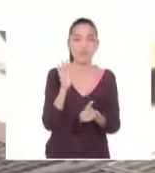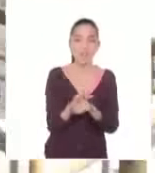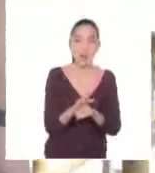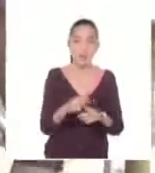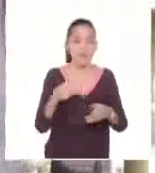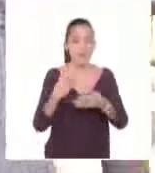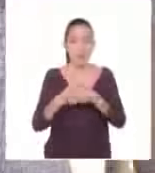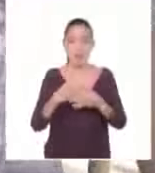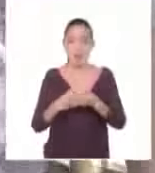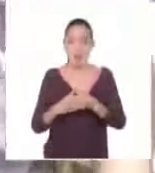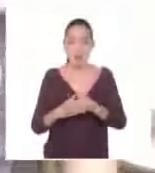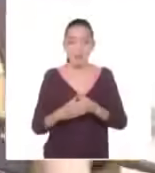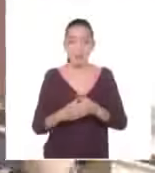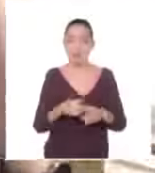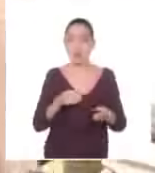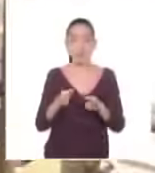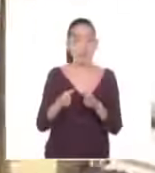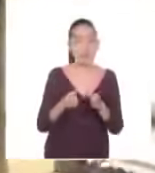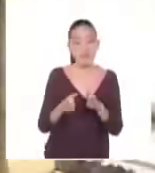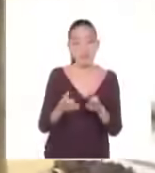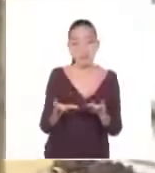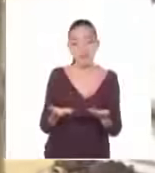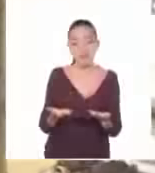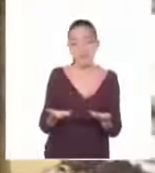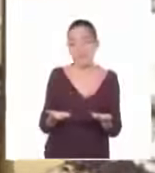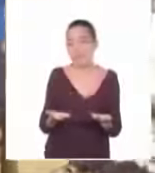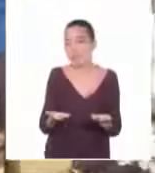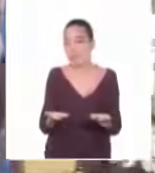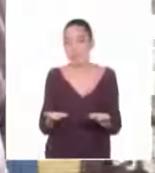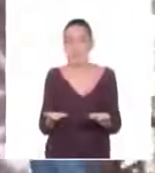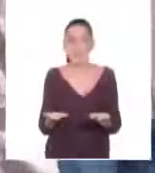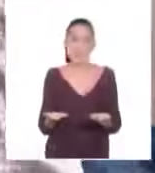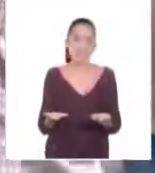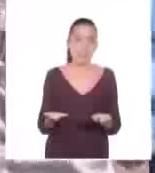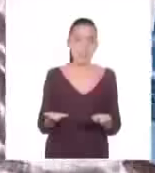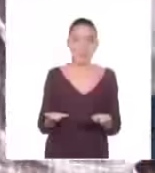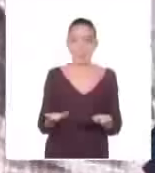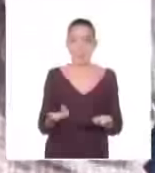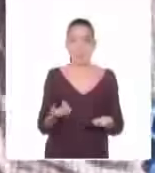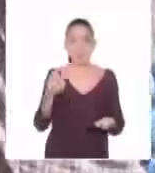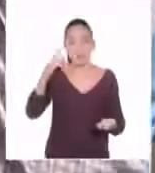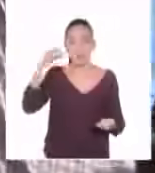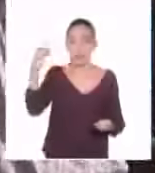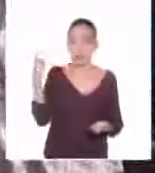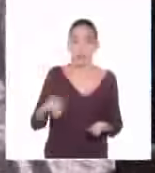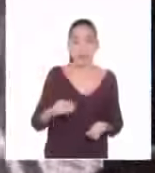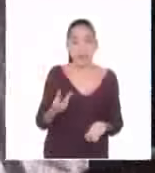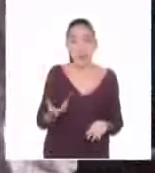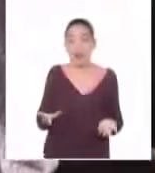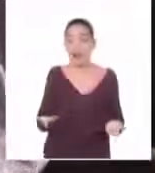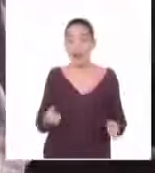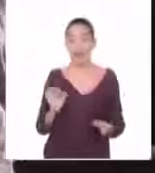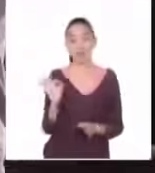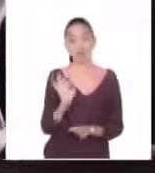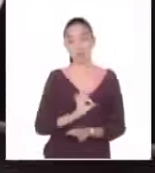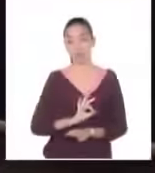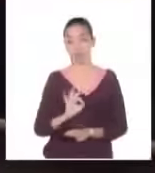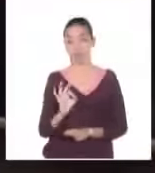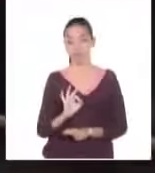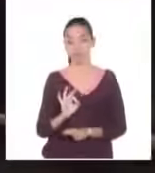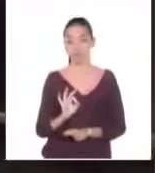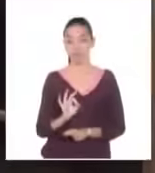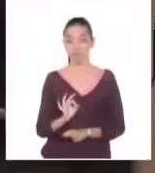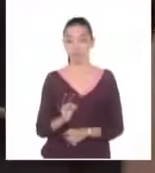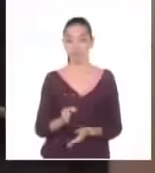vamos a buscar la causa raíz. Se encontró la causa raíz, nos va a tomar este tiempo, vamos a ir al seguro, y entonces nos va a tomar hasta el